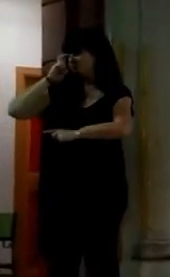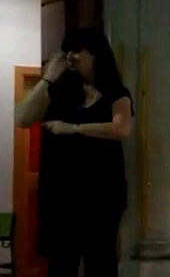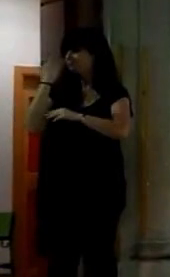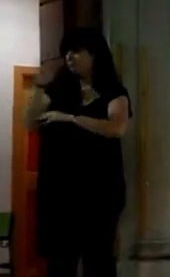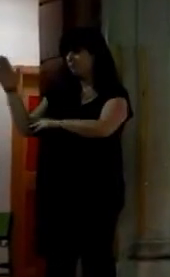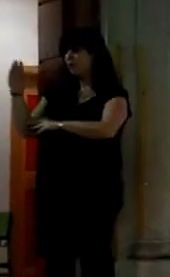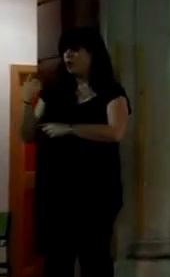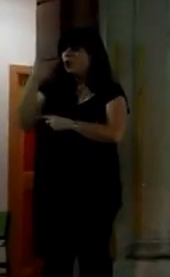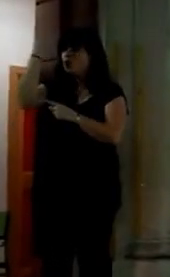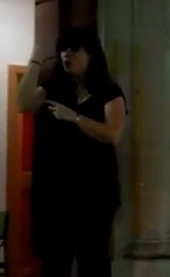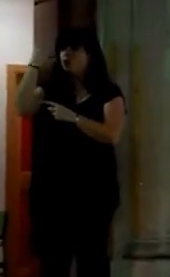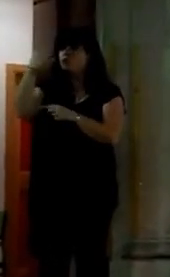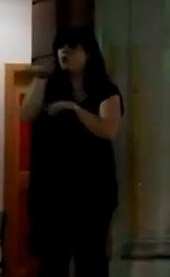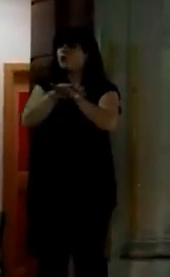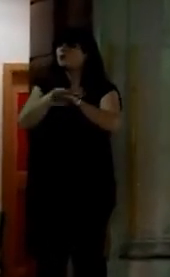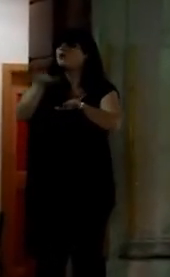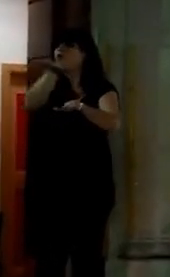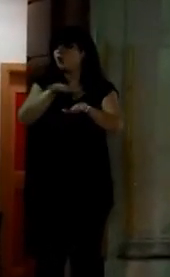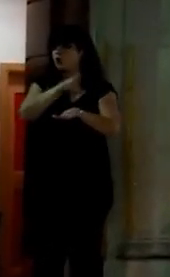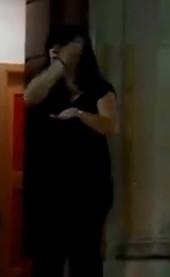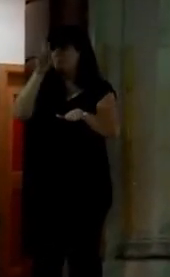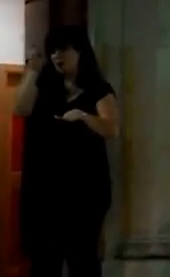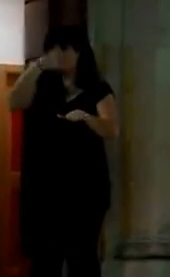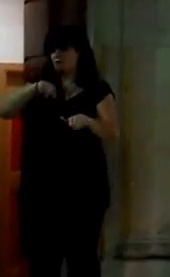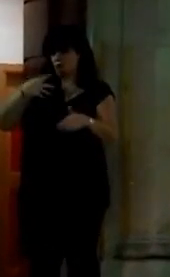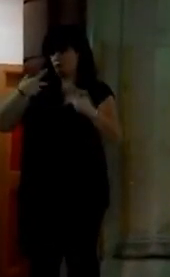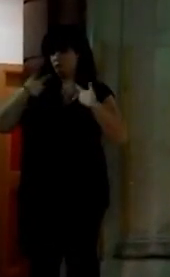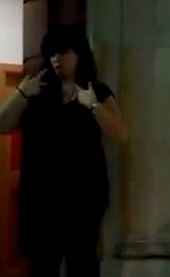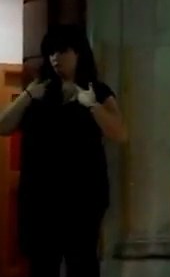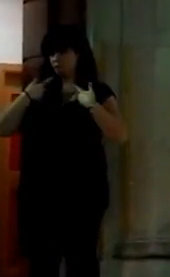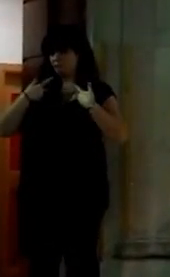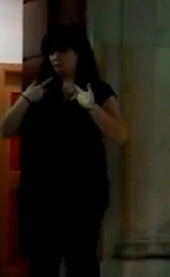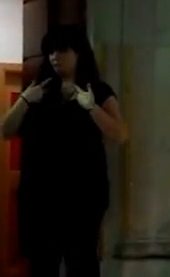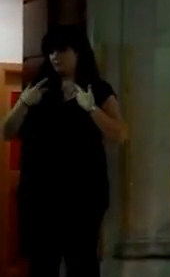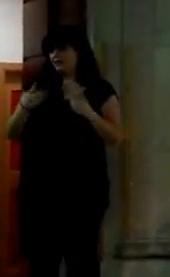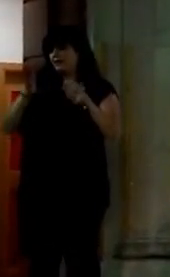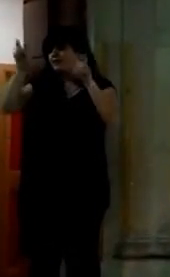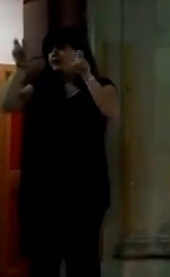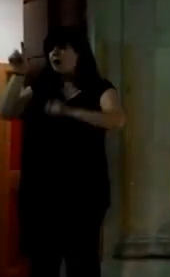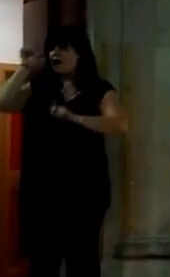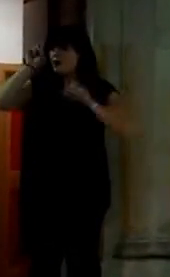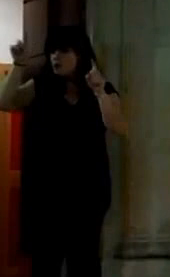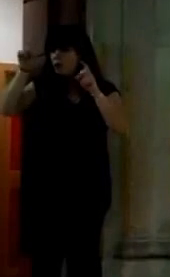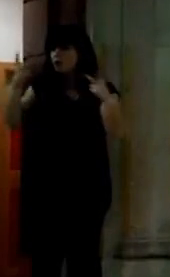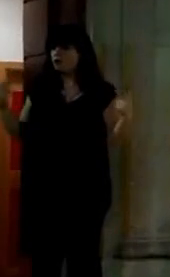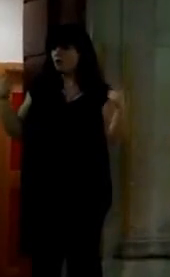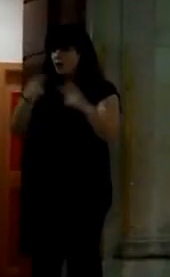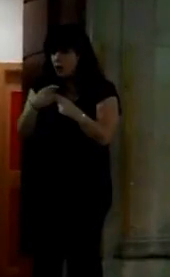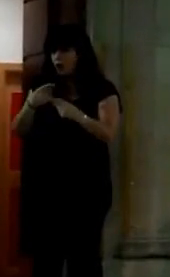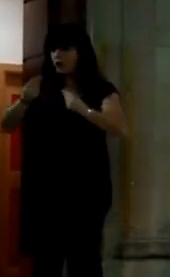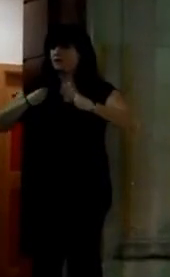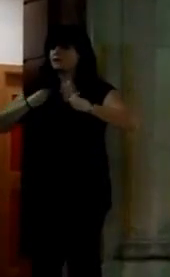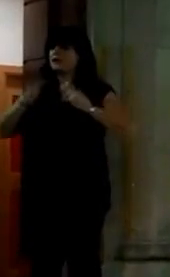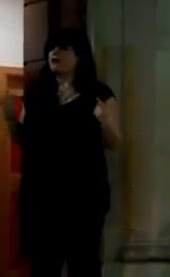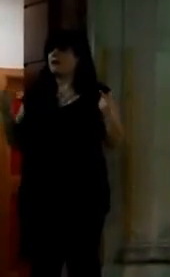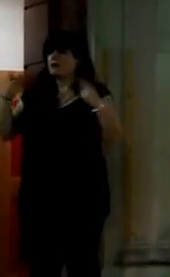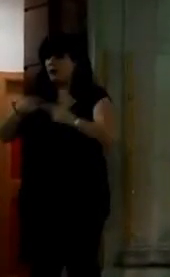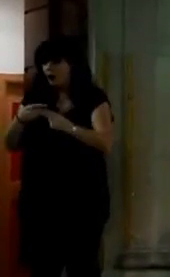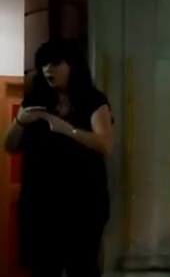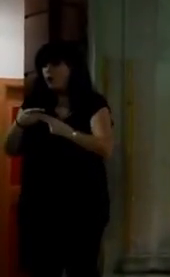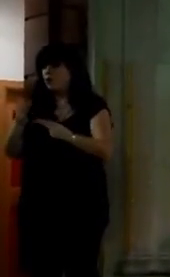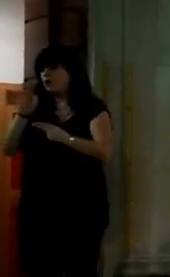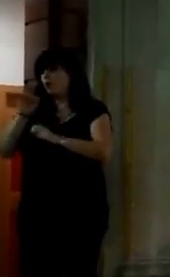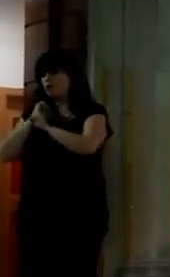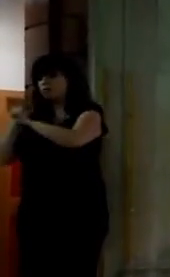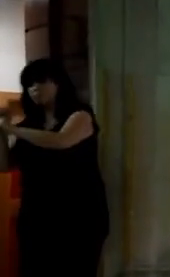goberna en Madrid, como sabemos todos e como padecemos todos, e houve recortes en educación, houve recortes na sanidade, houve recortes